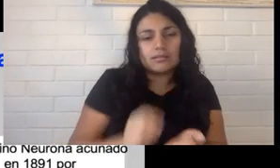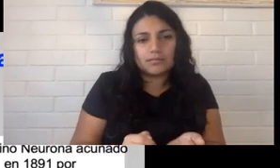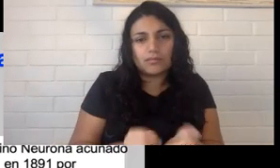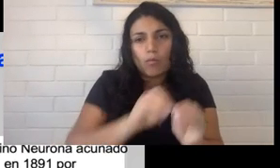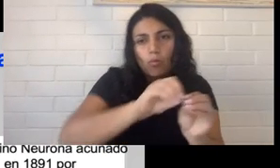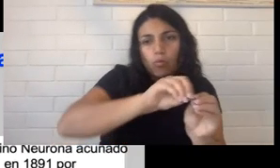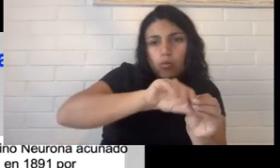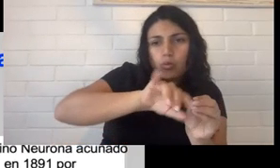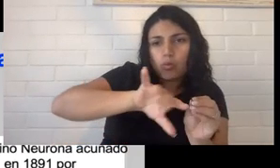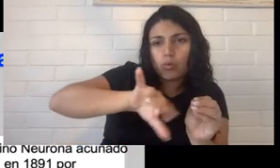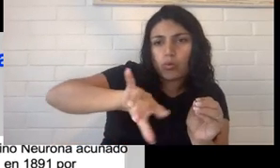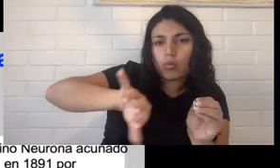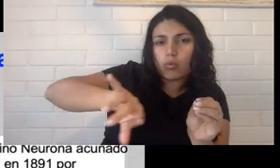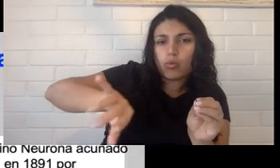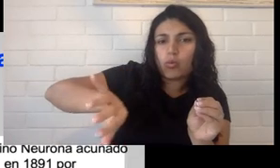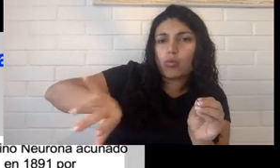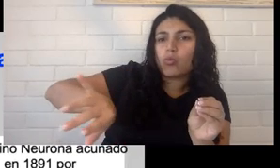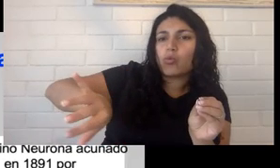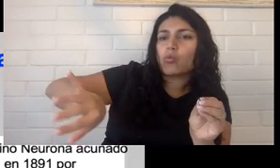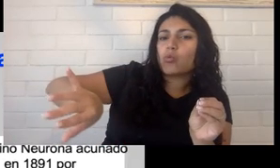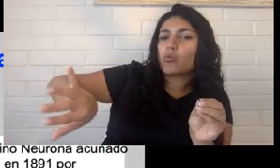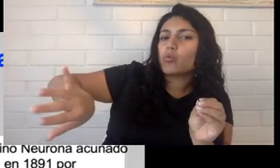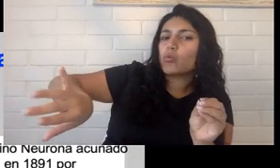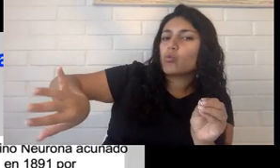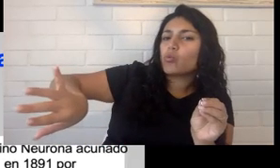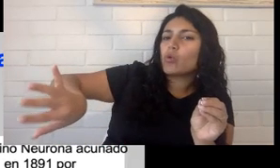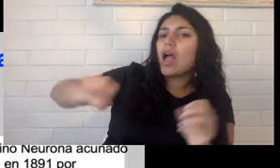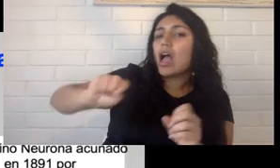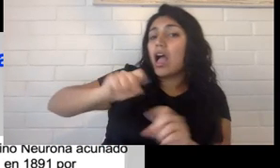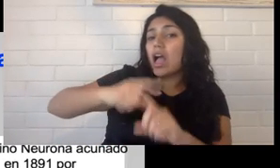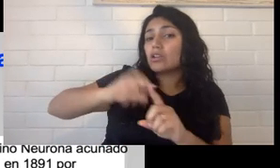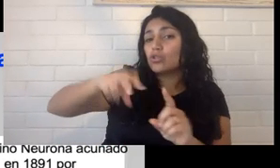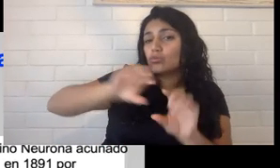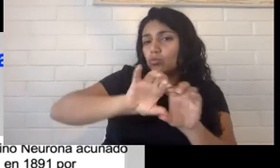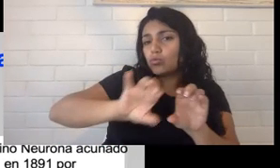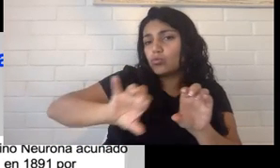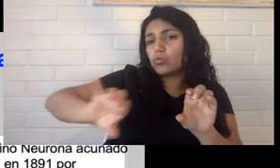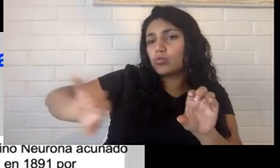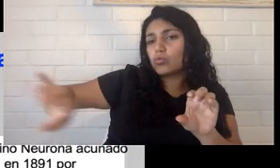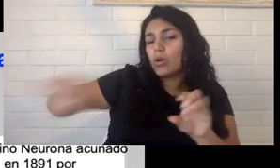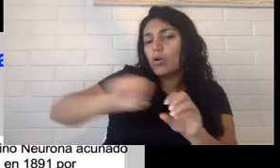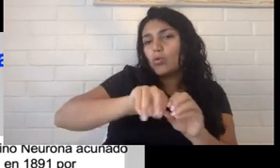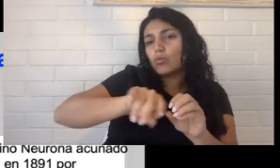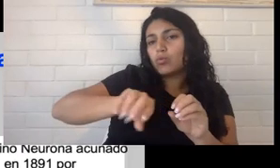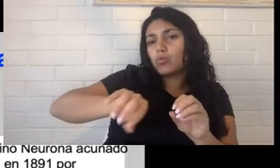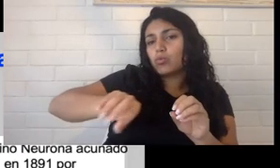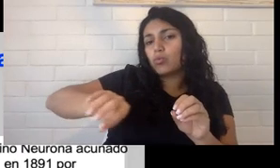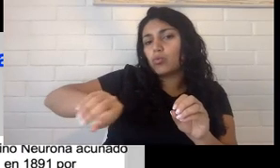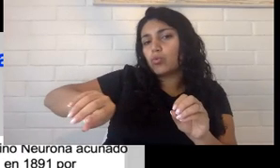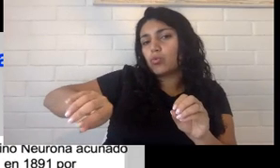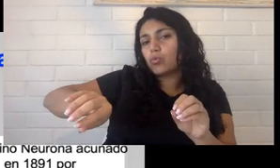ir propagando, se va propagando a lo largo del axón, se va regenerando en